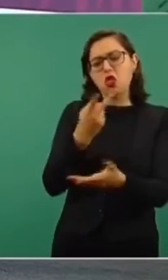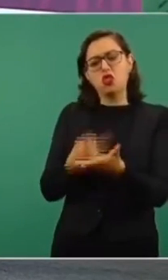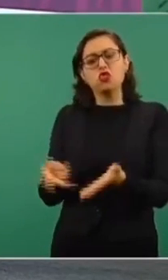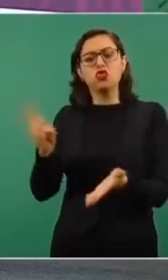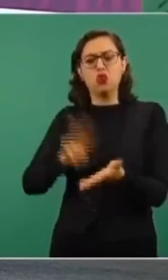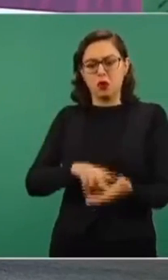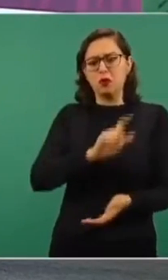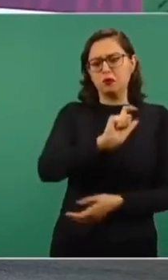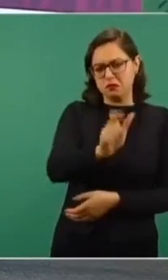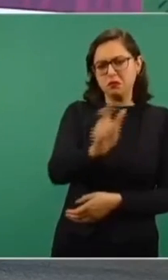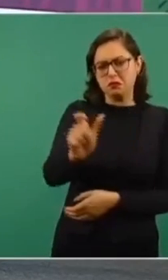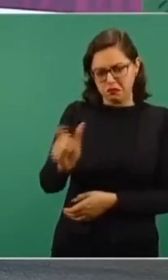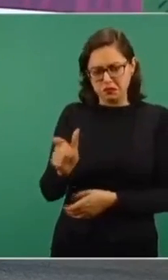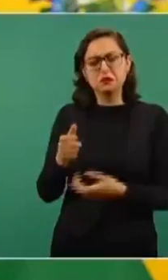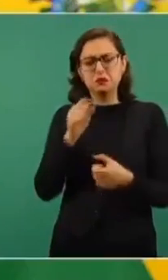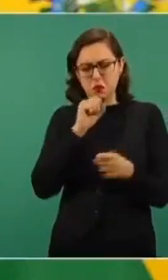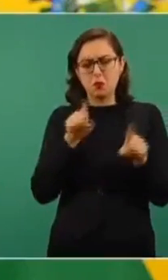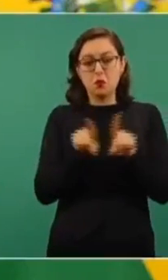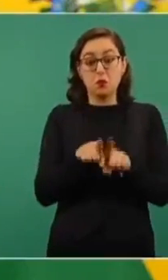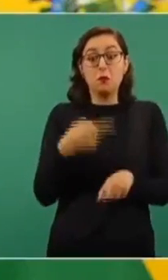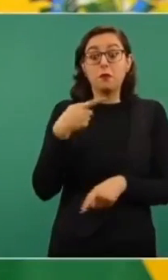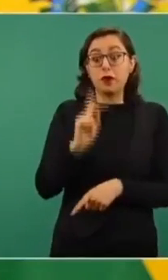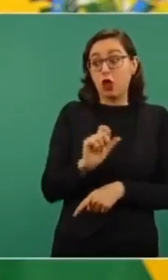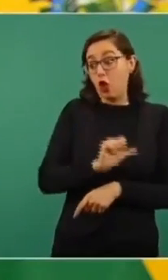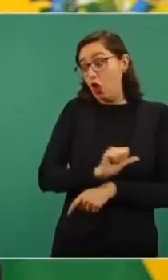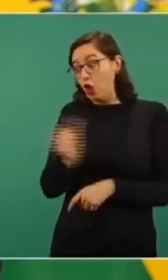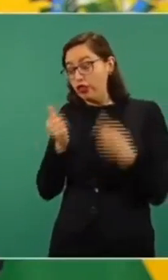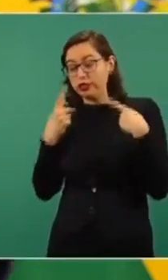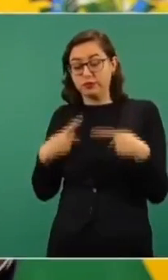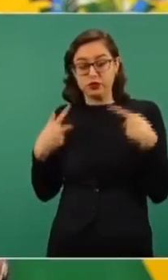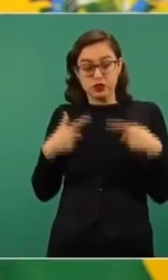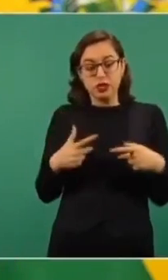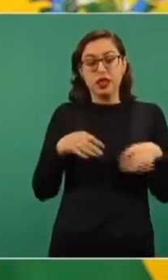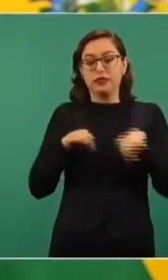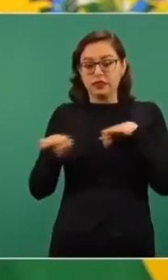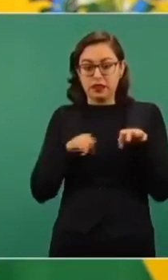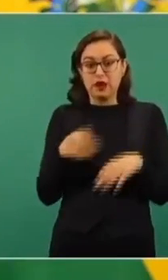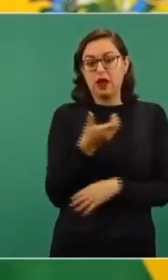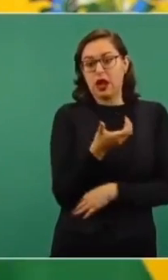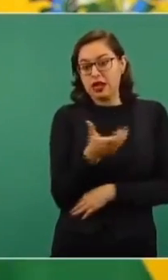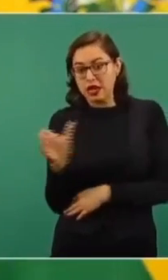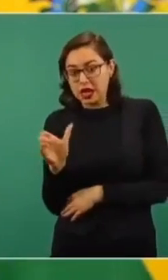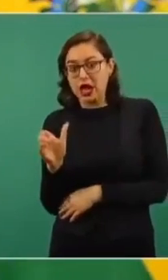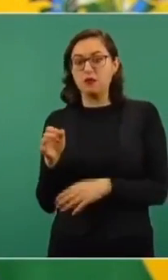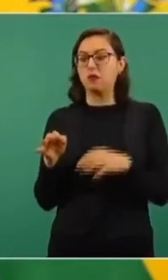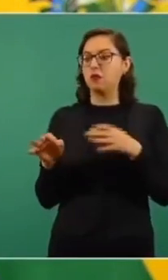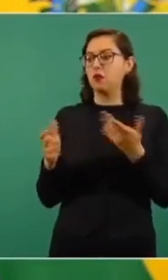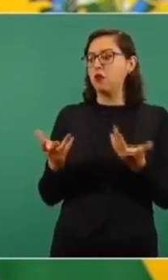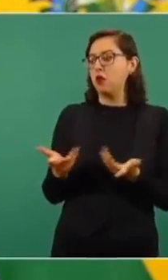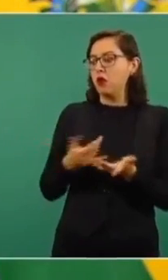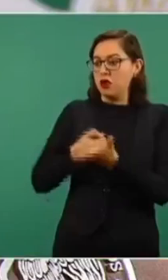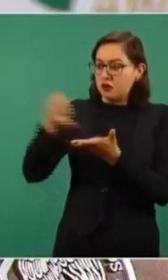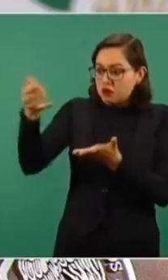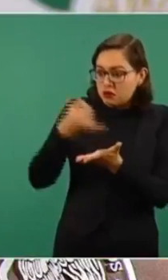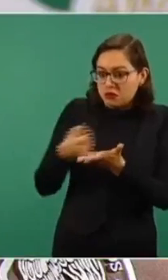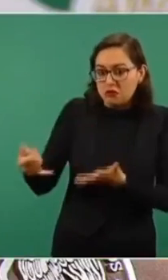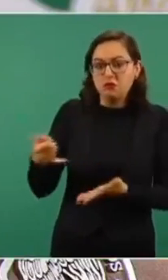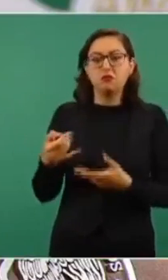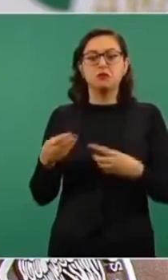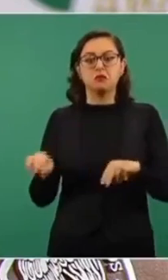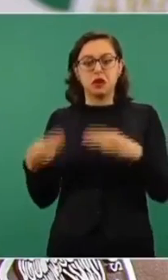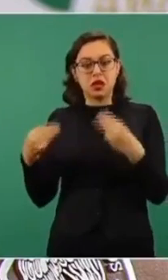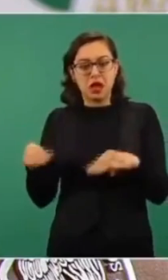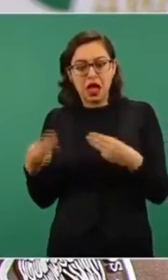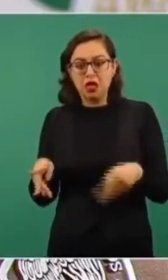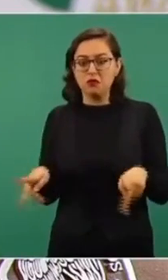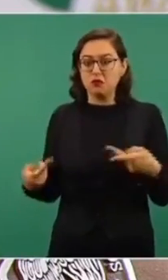hermanos campesinos que trabajan en el campo, los trabajadores gremiales, que nosotros los llamamos así, a la gente que vende en los mercados